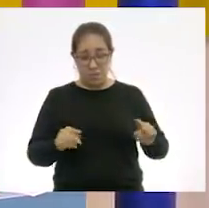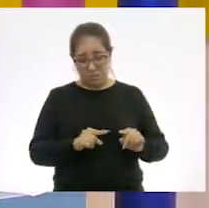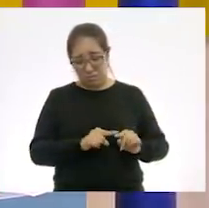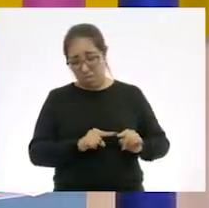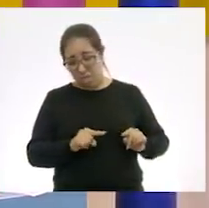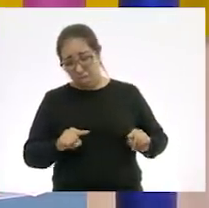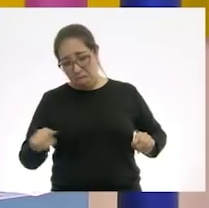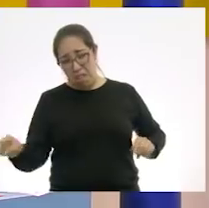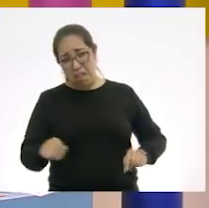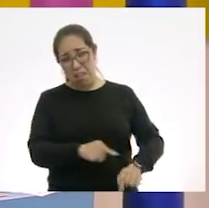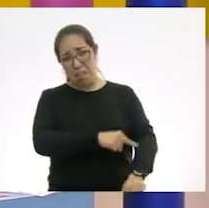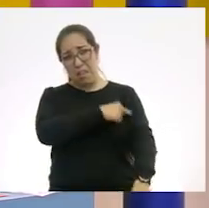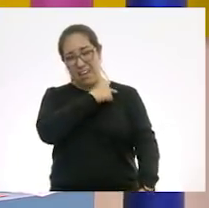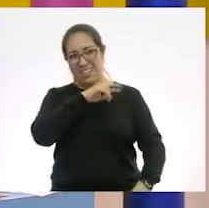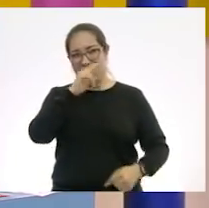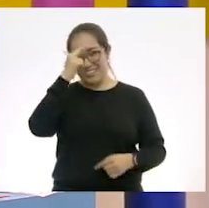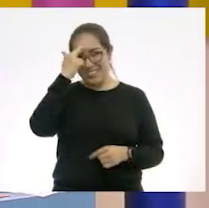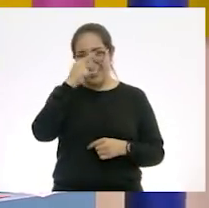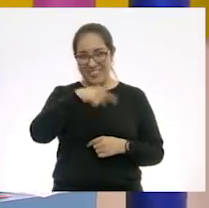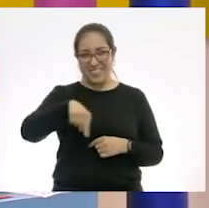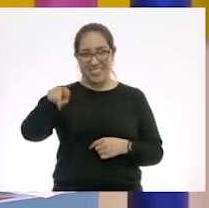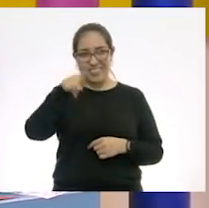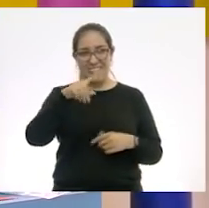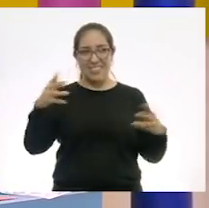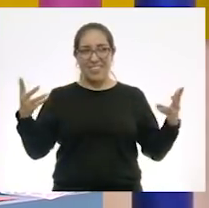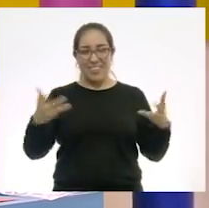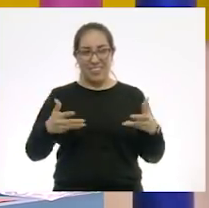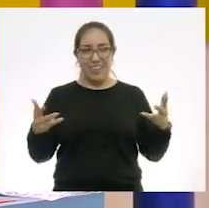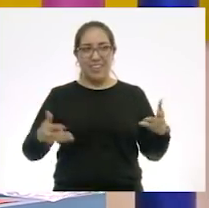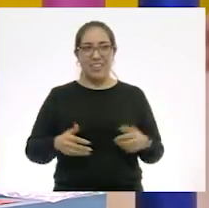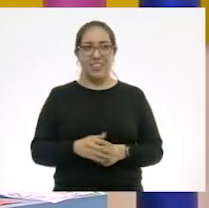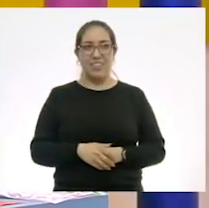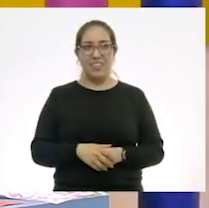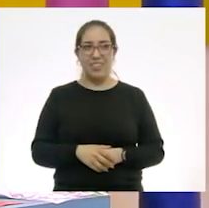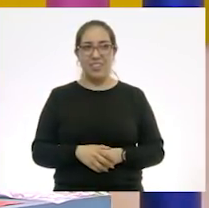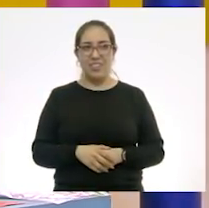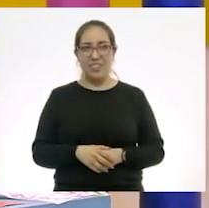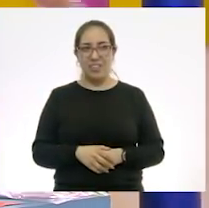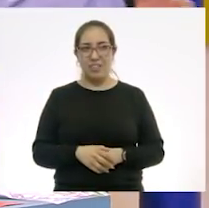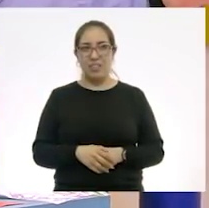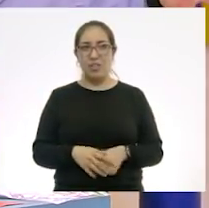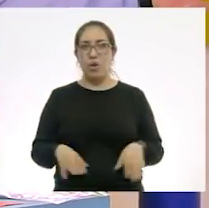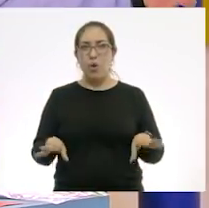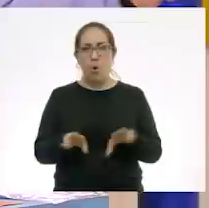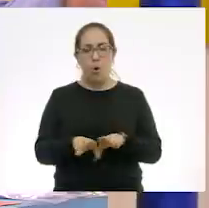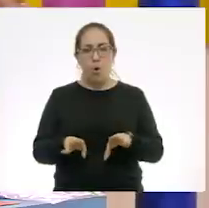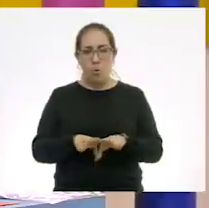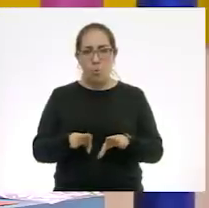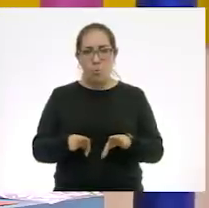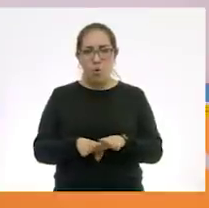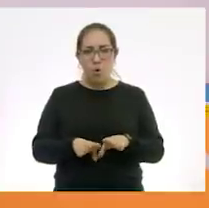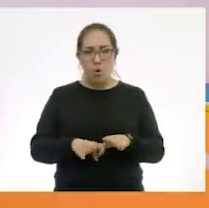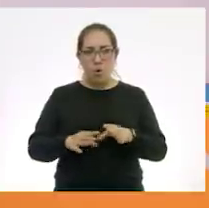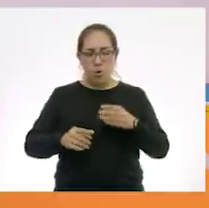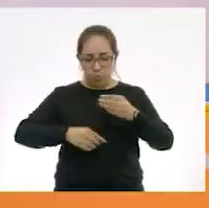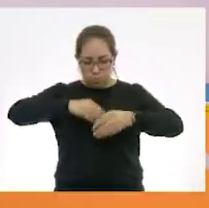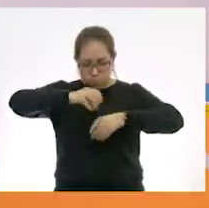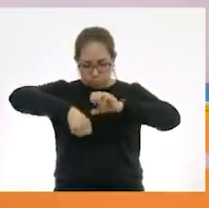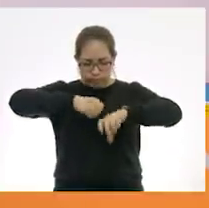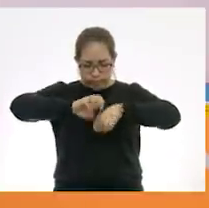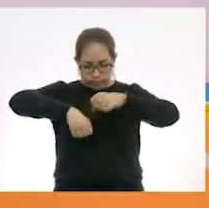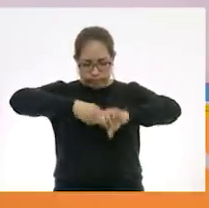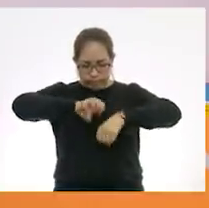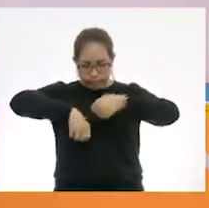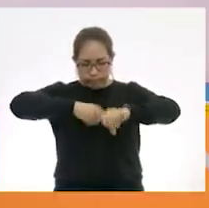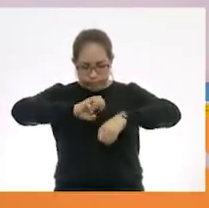el ejemplo de la manguera que aquí pusimos, desenrollamos y decíamos, y luego ¿cómo es que todo esto puede caber en una bolsa?